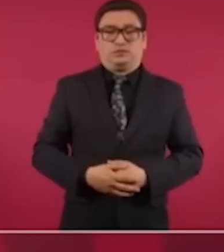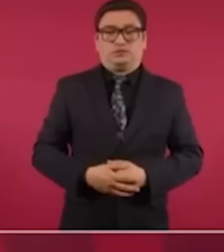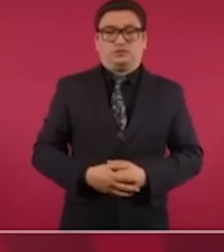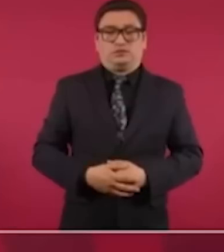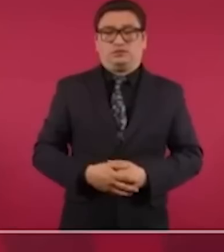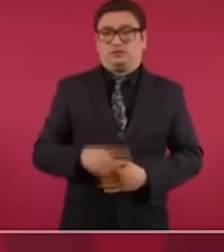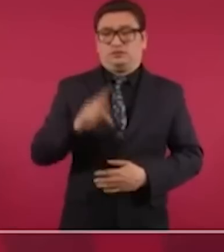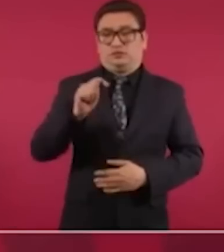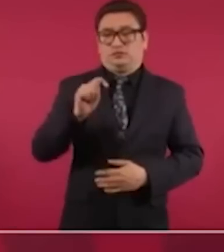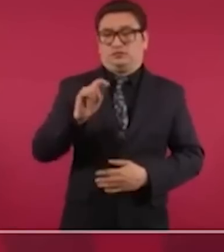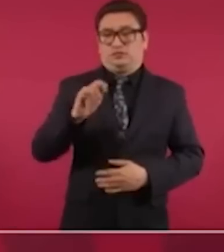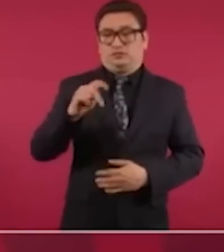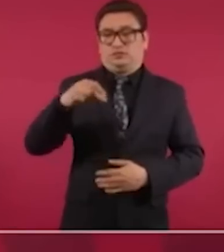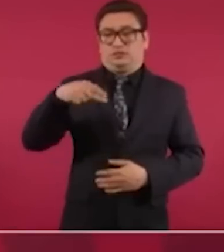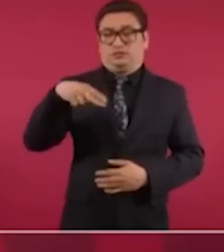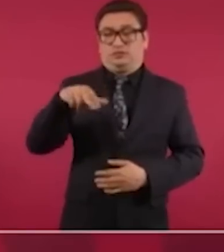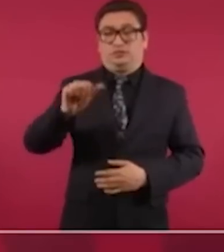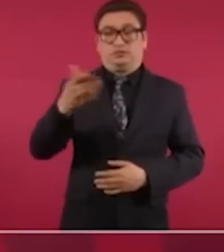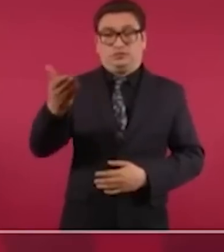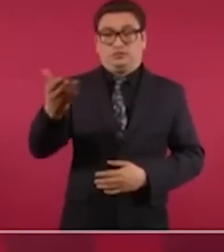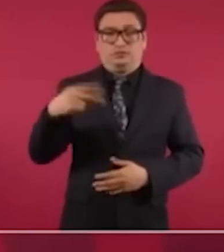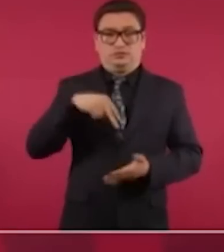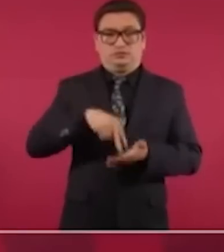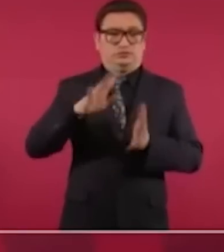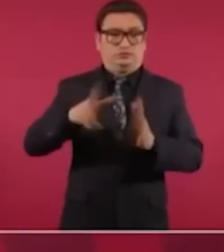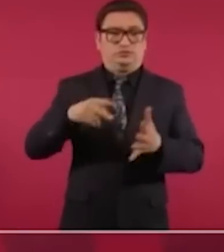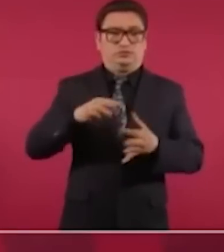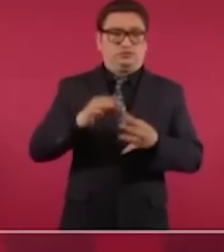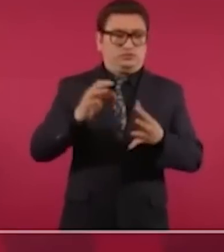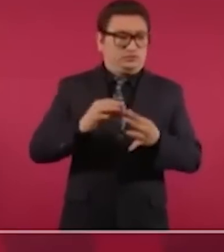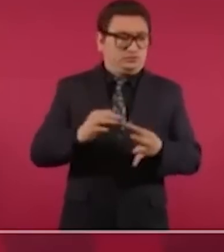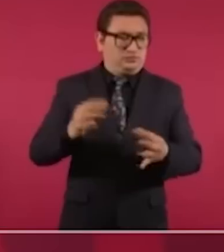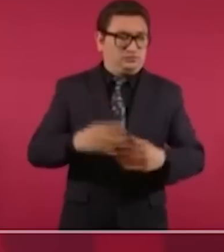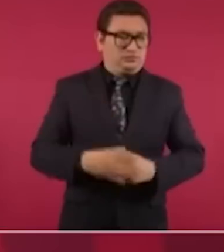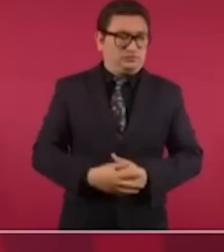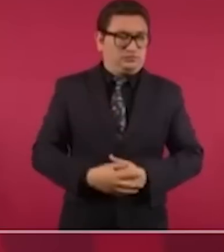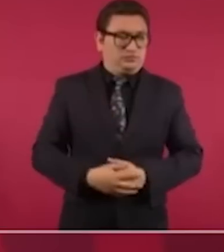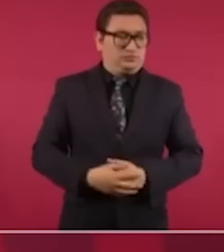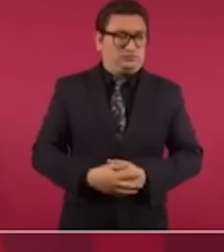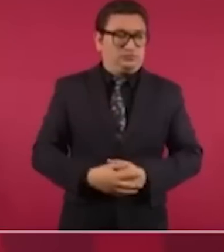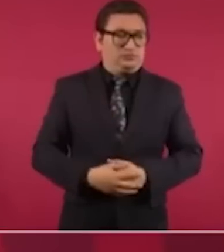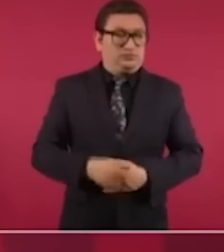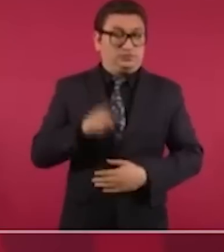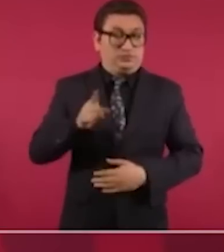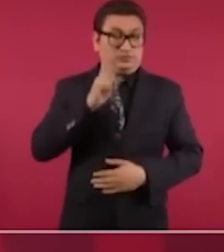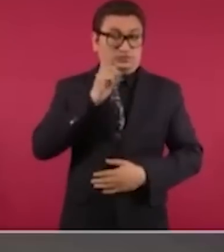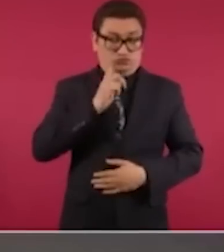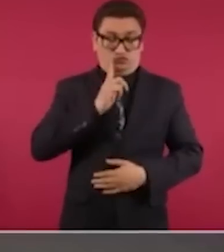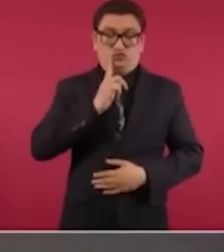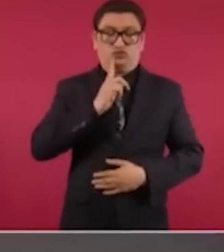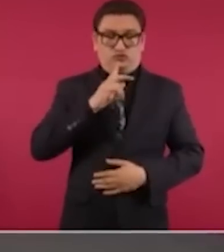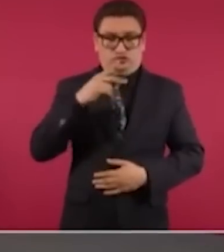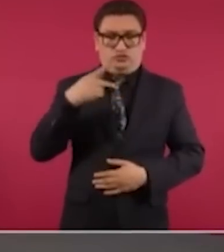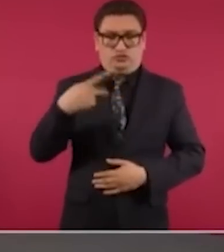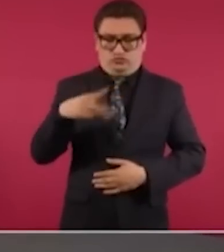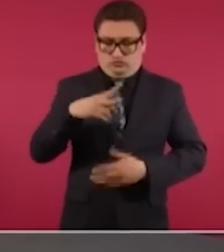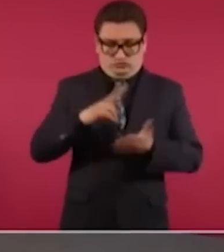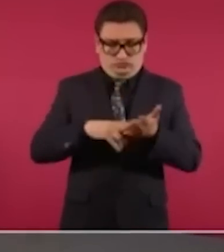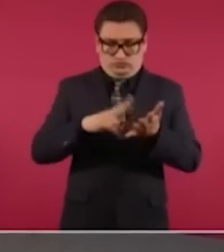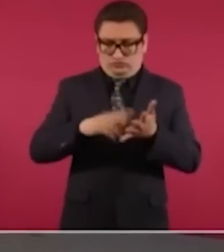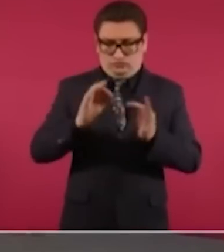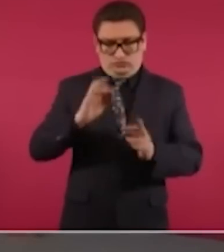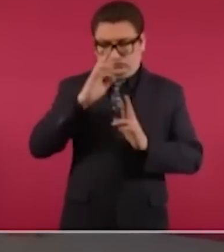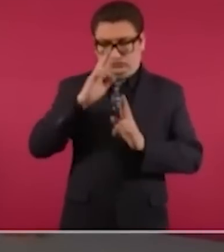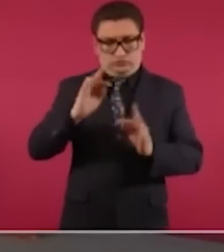Tatiana ya lo dije es una mujer Con principios y recta